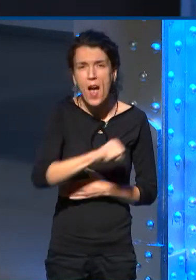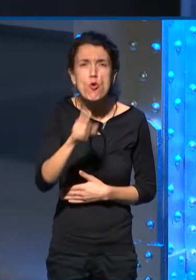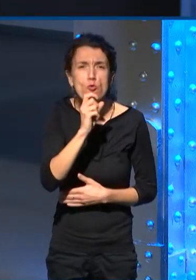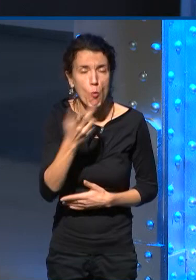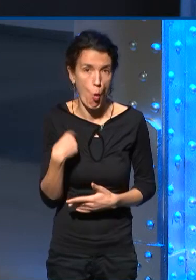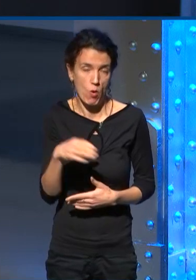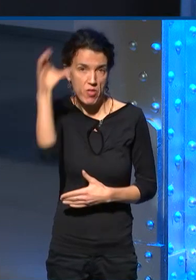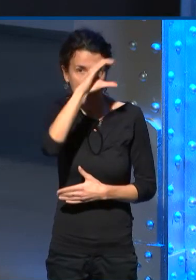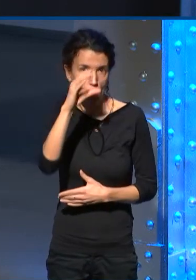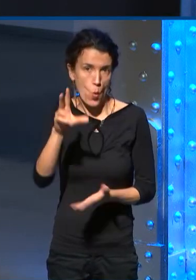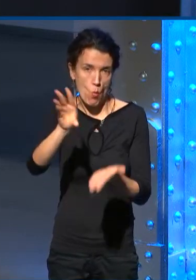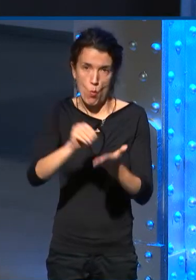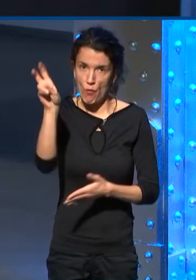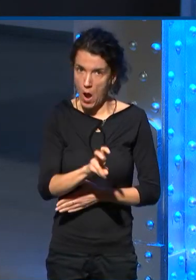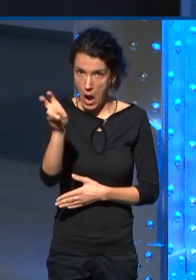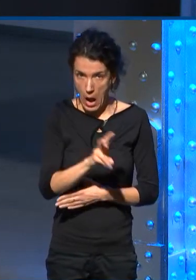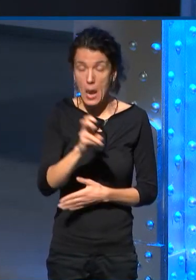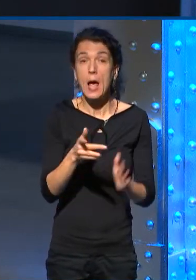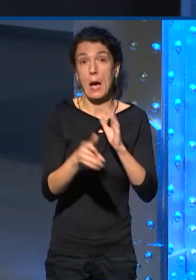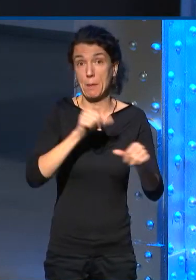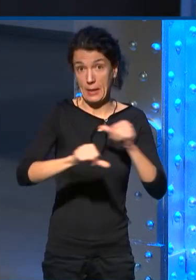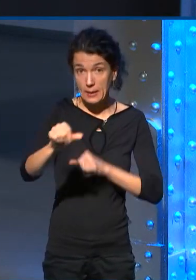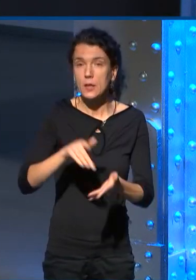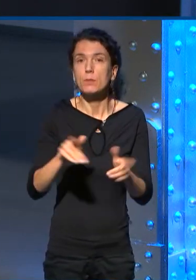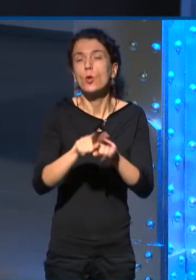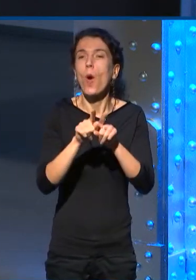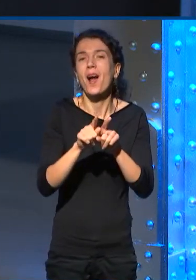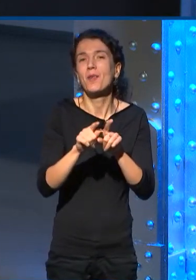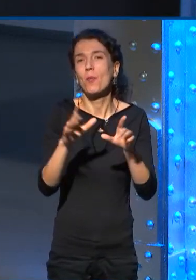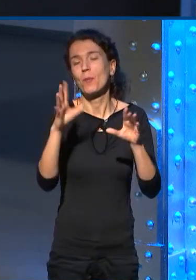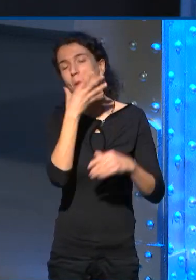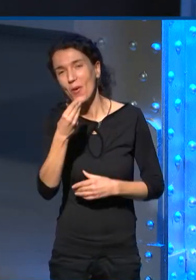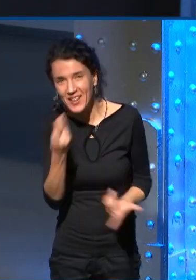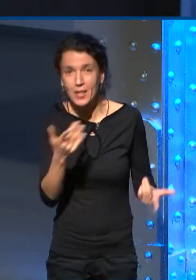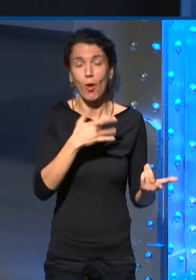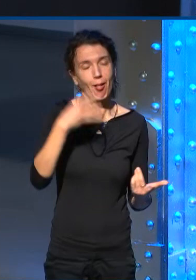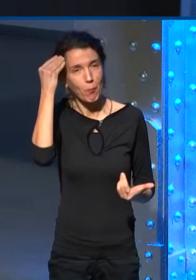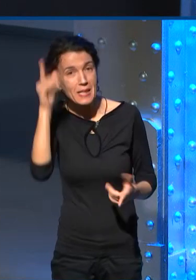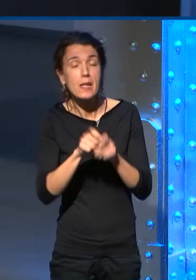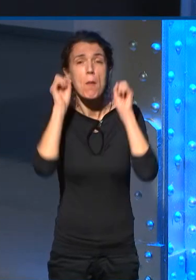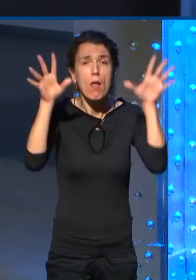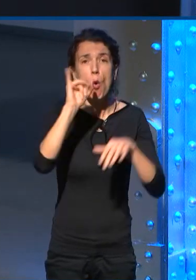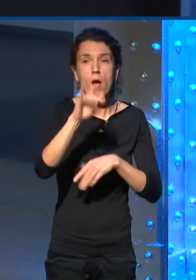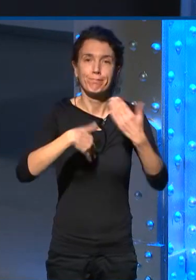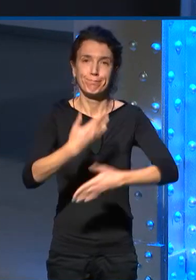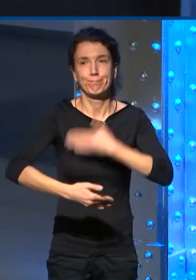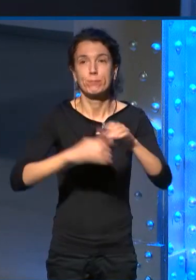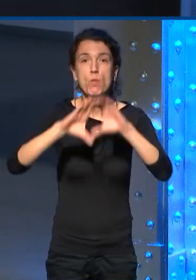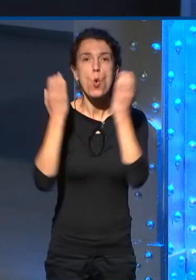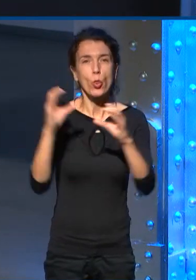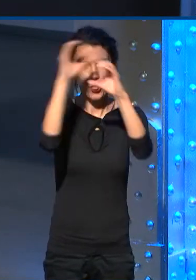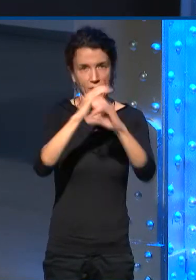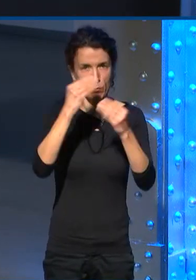es brutal. Y esto supone un antes y después. Pasamos de ese mundo, digamos, romántico de querer creer que existen los marcianos a un mundo ya